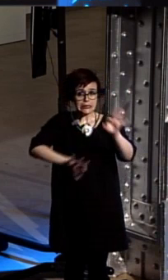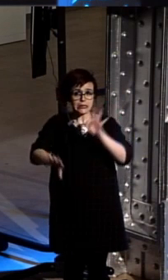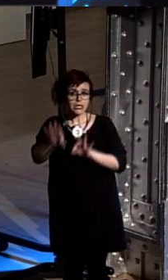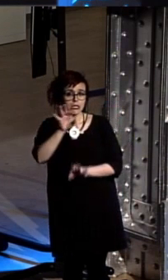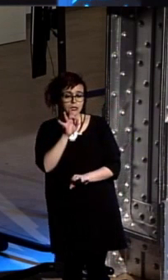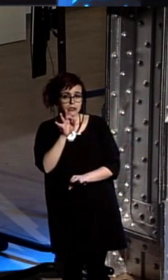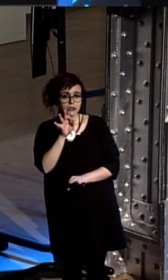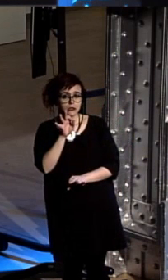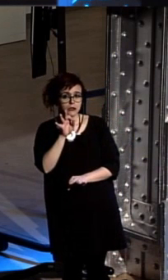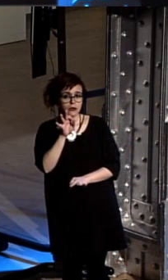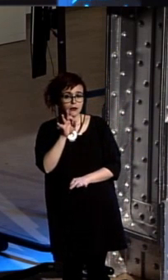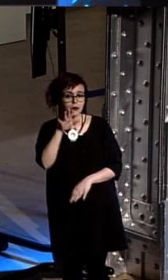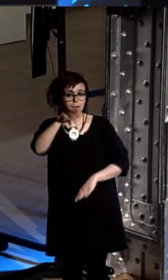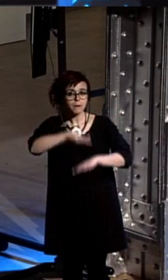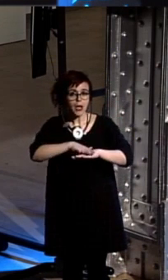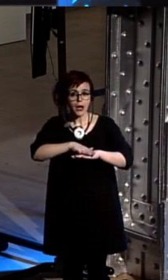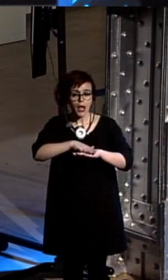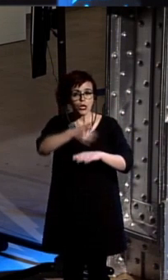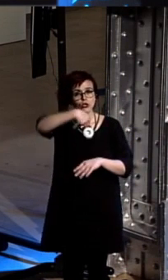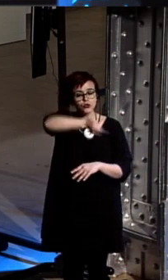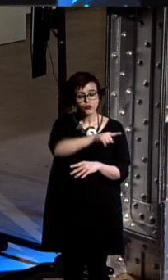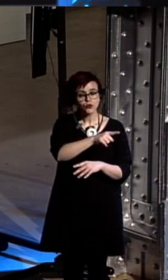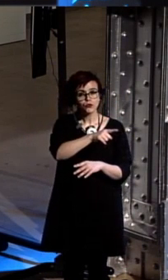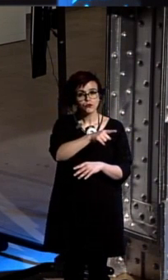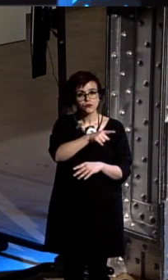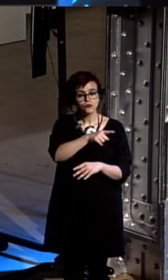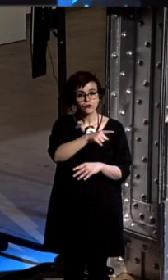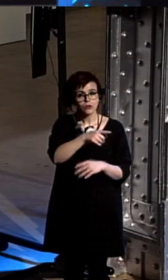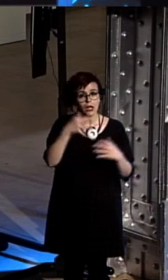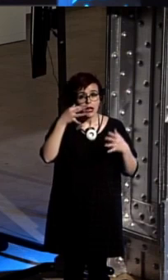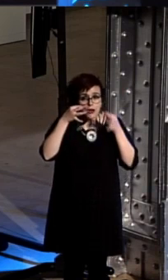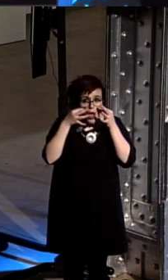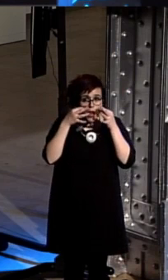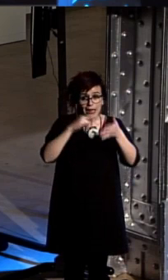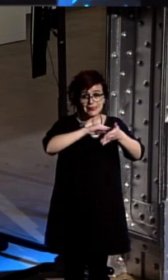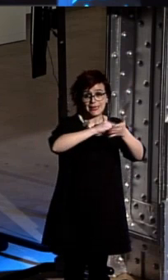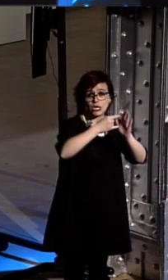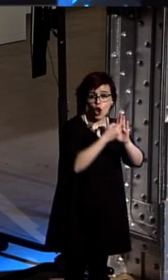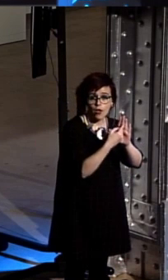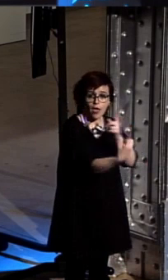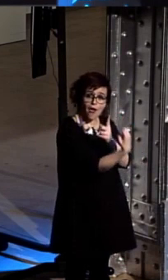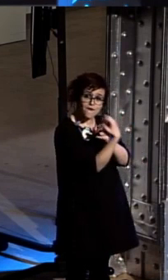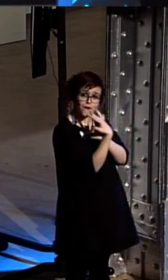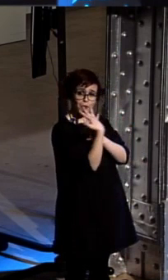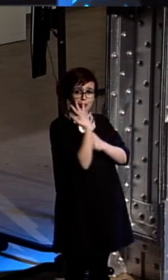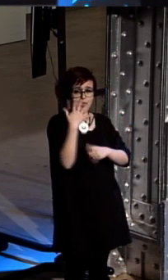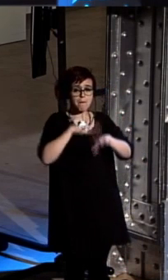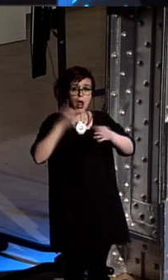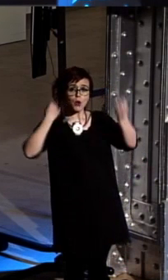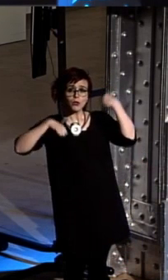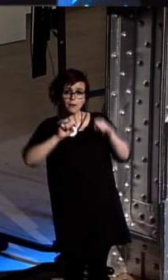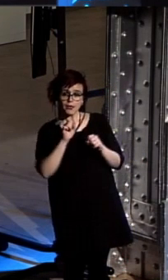cuando estamos siendo sujetos de tecnología que intenta hacernos actuar de una manera. O sea, yo creo